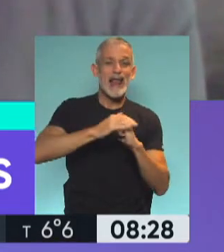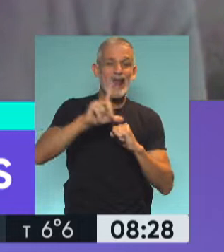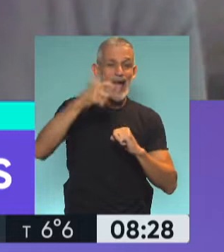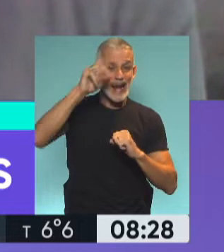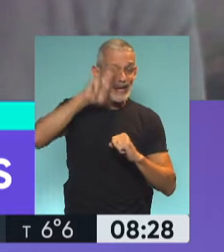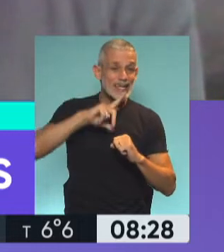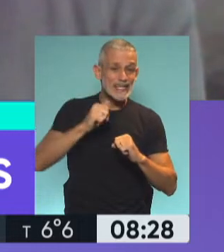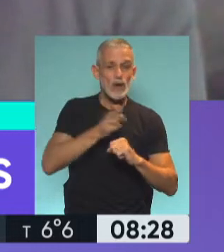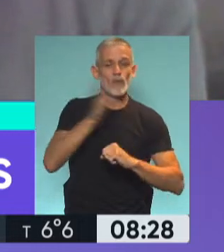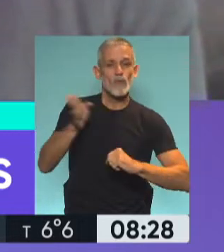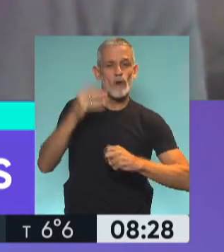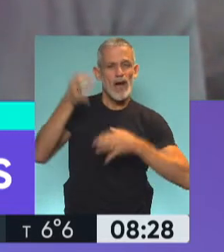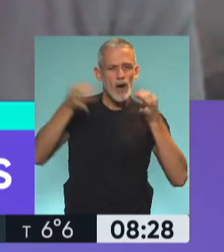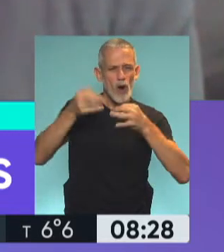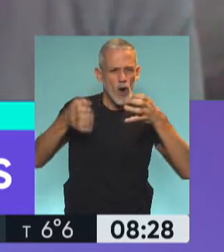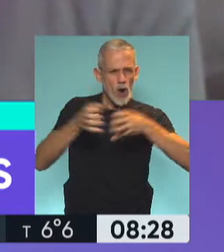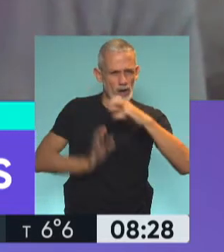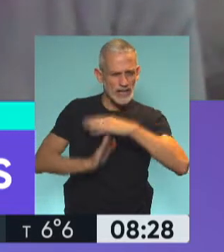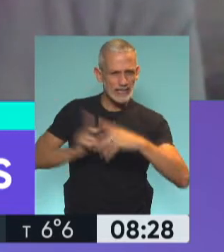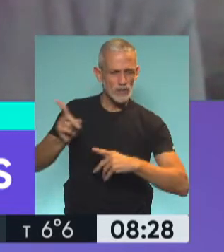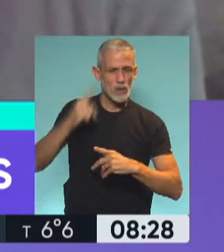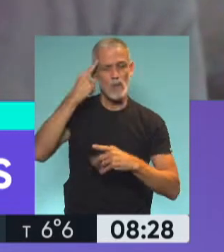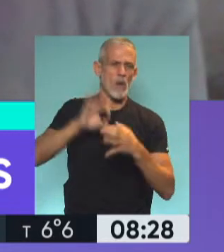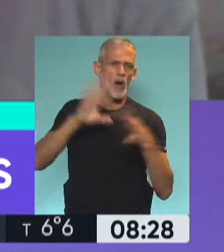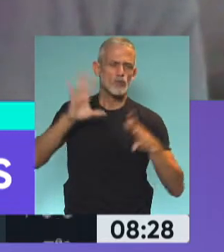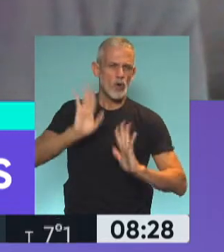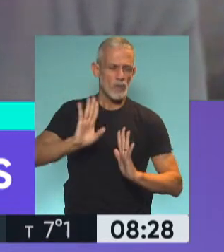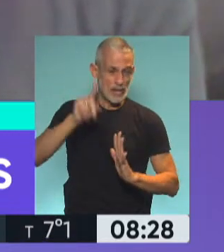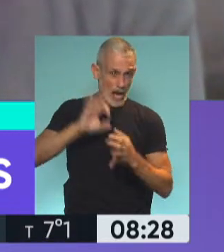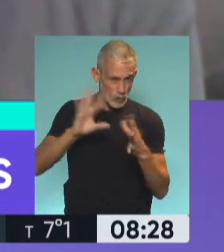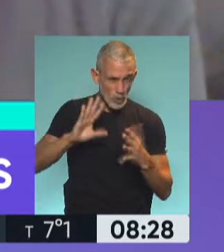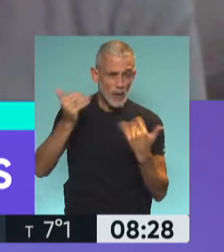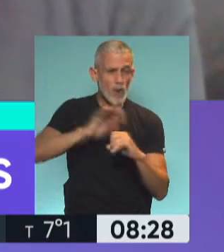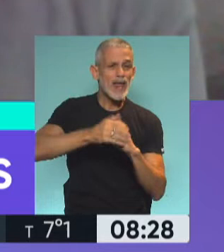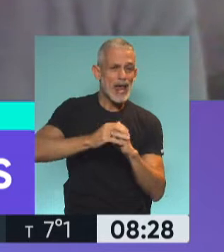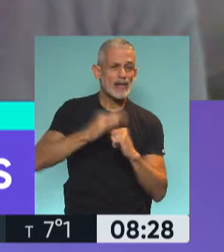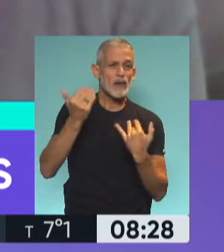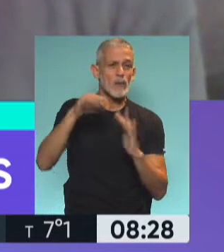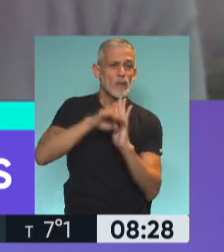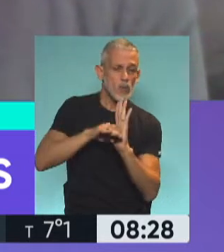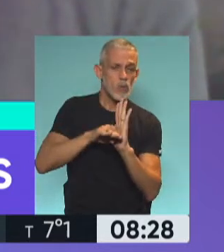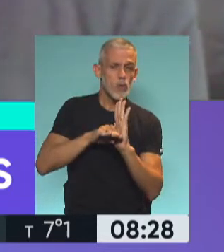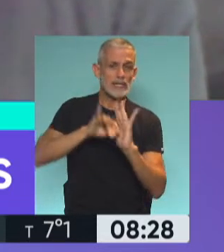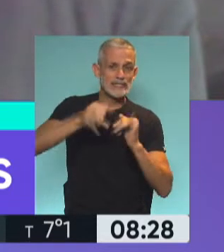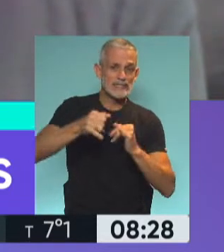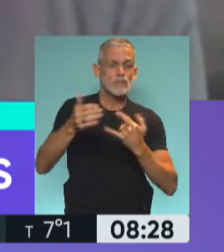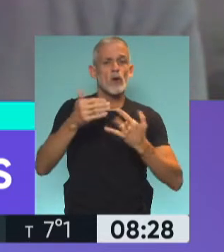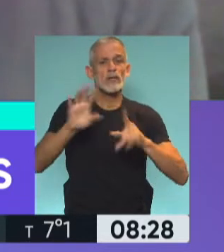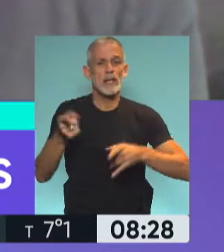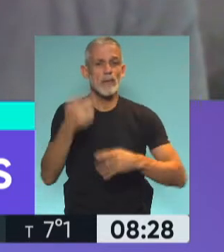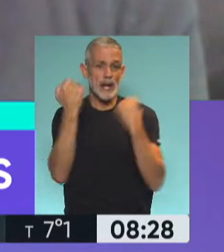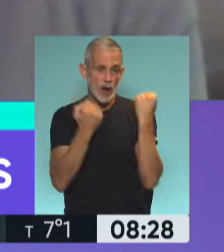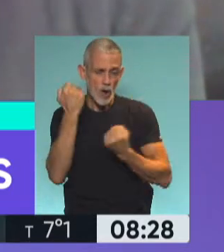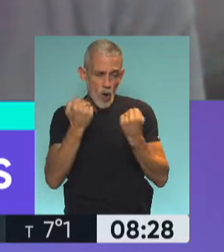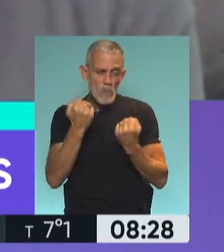Corte Suprema apelando a la autonomía. Esta autonomía habilita a Larreta a tomar medidas restrictivas, pero también a tomar medidas